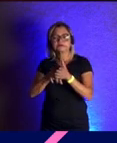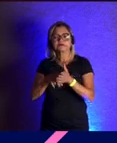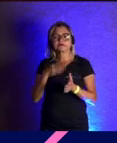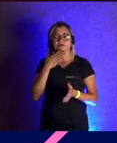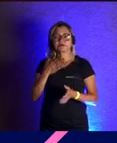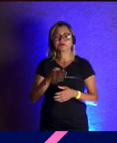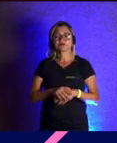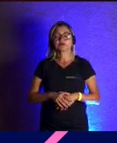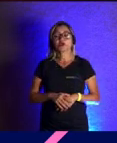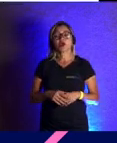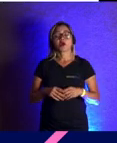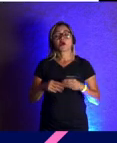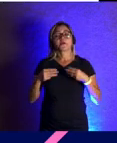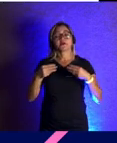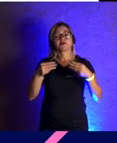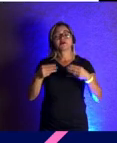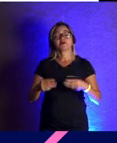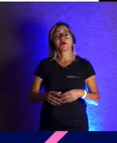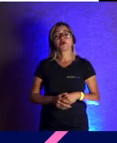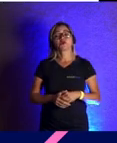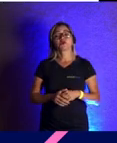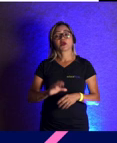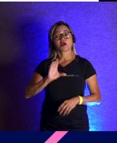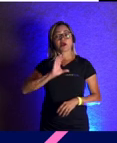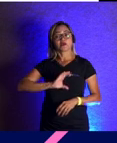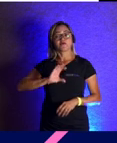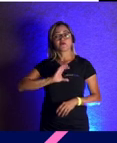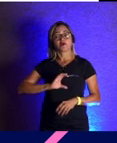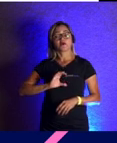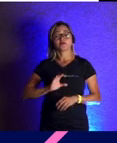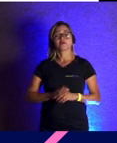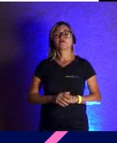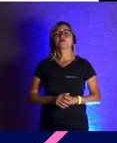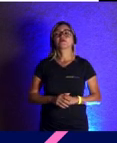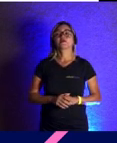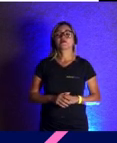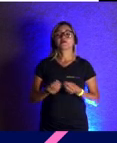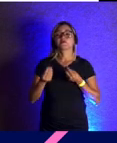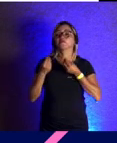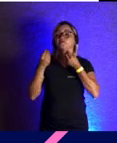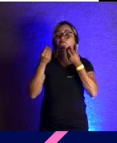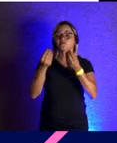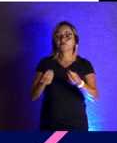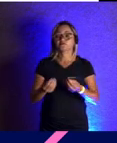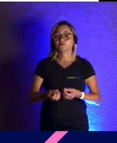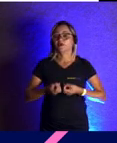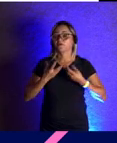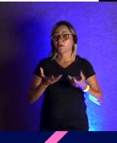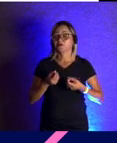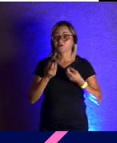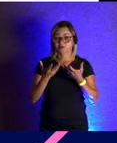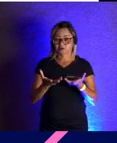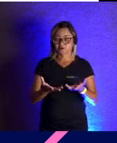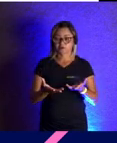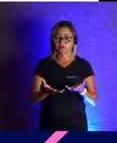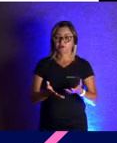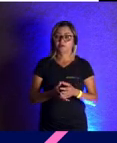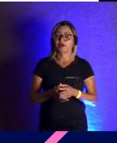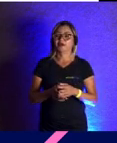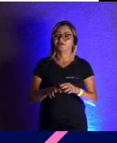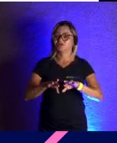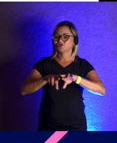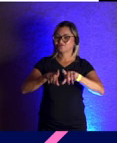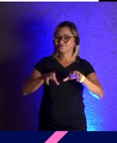de Baja California, y justo la Fiscalía nos otorgó información mucho más desarrollada y social de los fondos que han sido